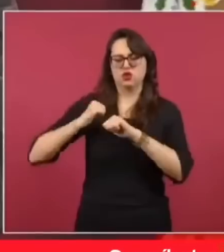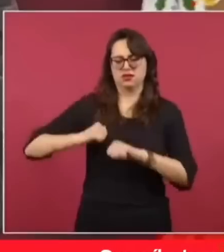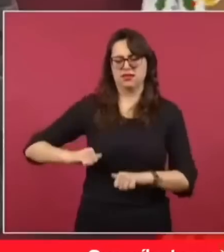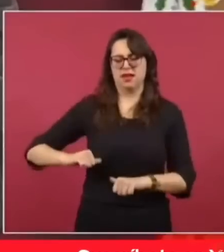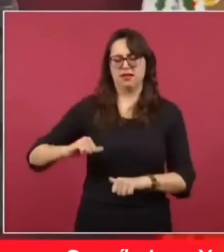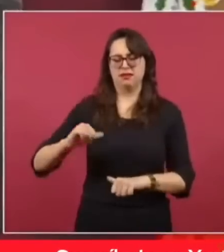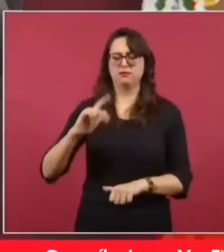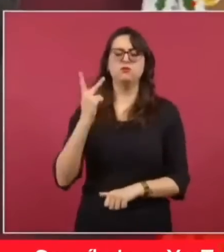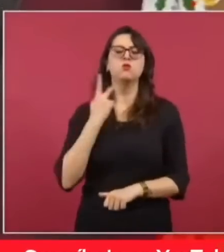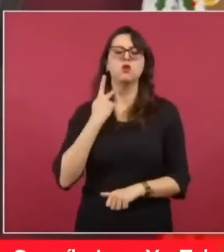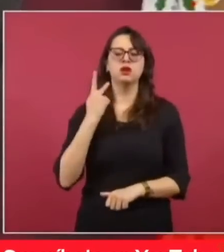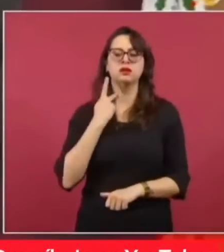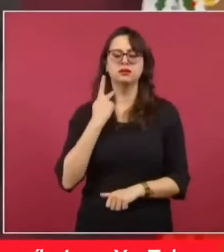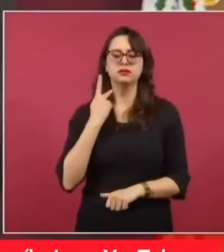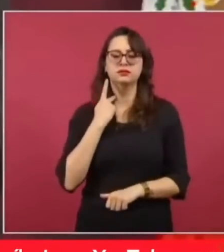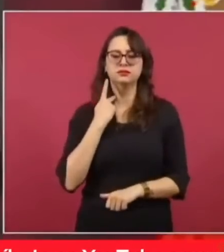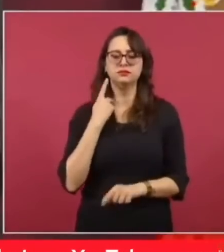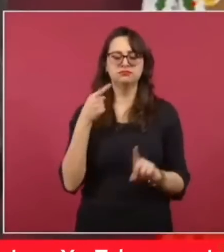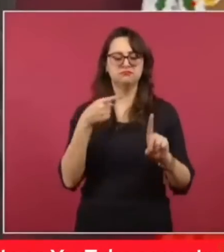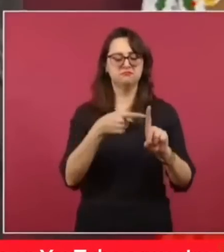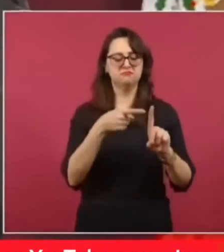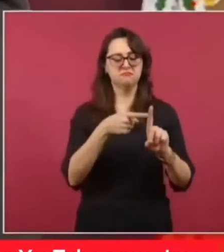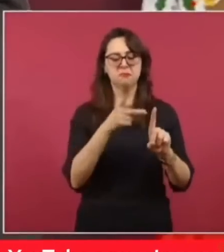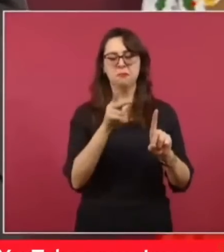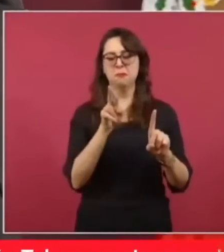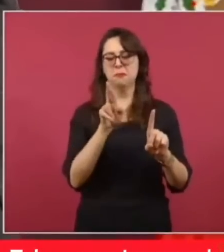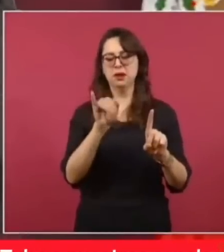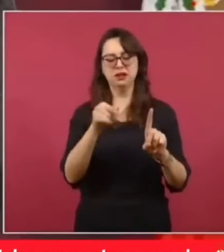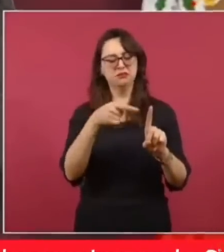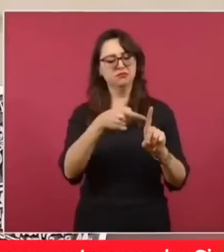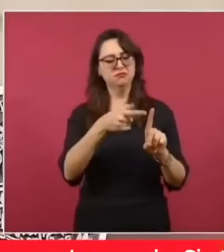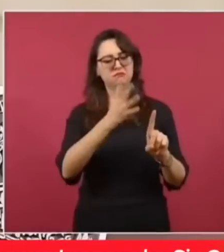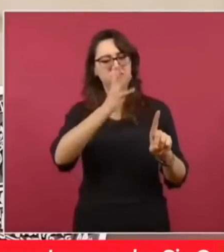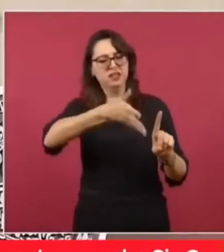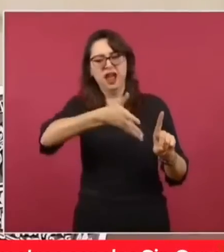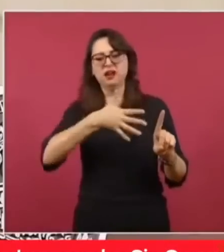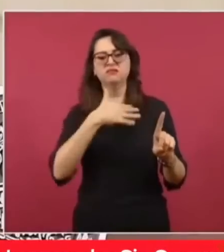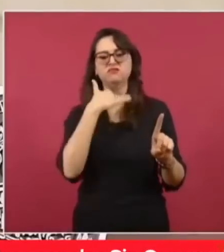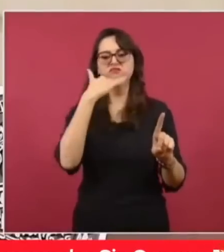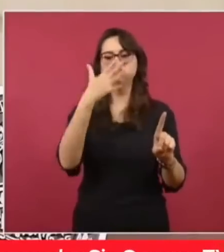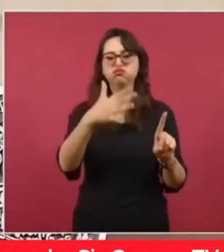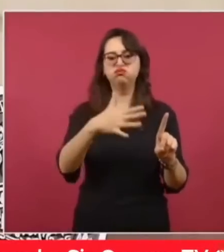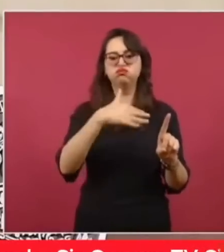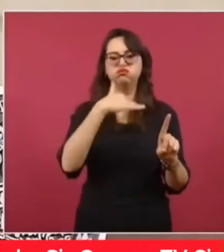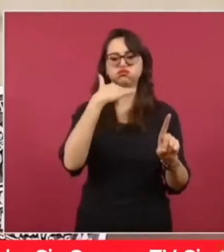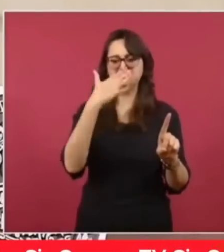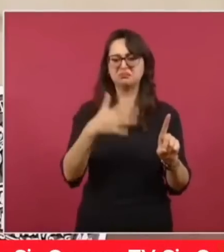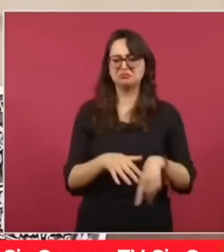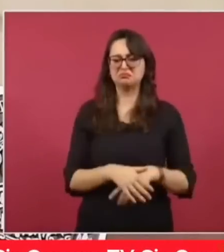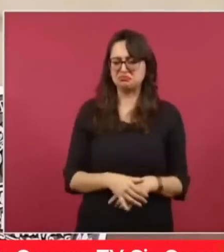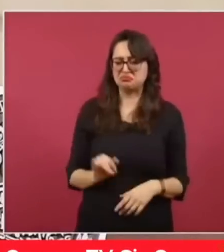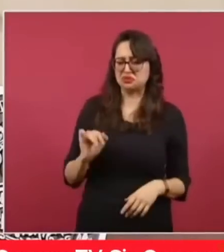priista corrupto, pero cínico.